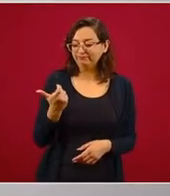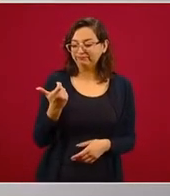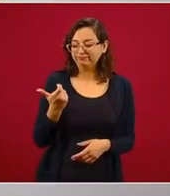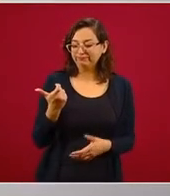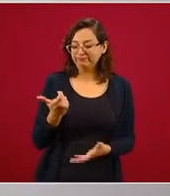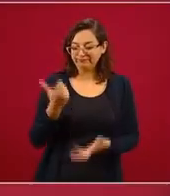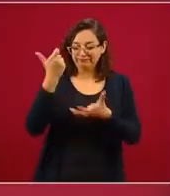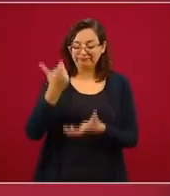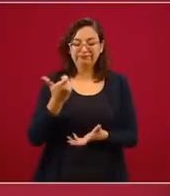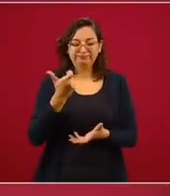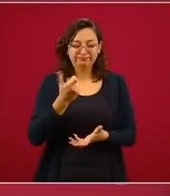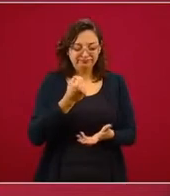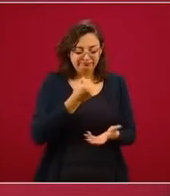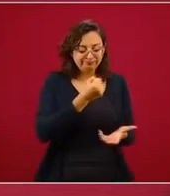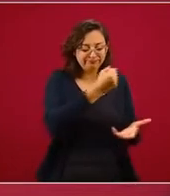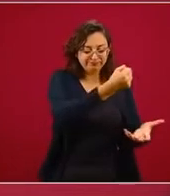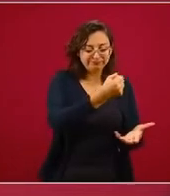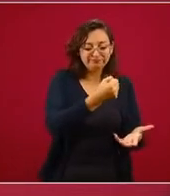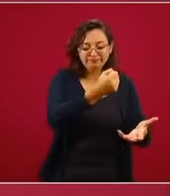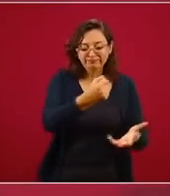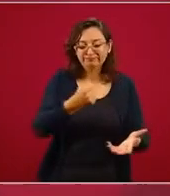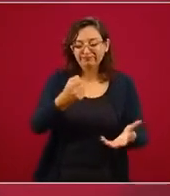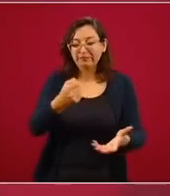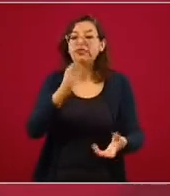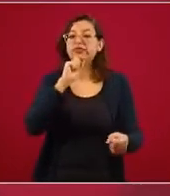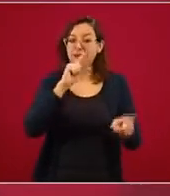o recibí porque entregué dinero